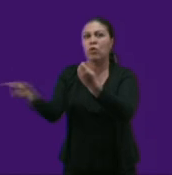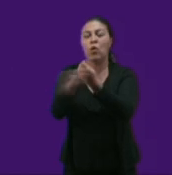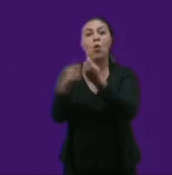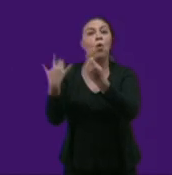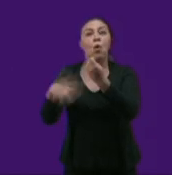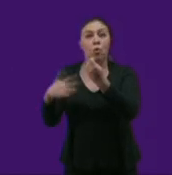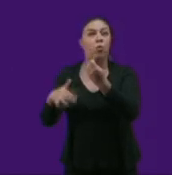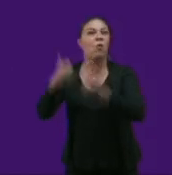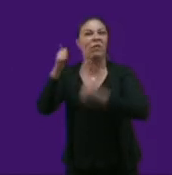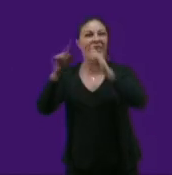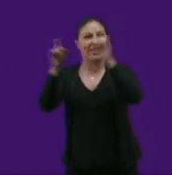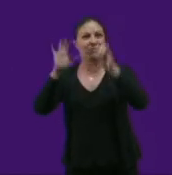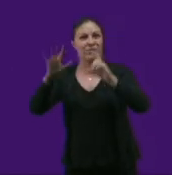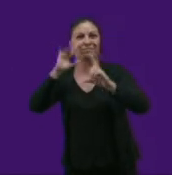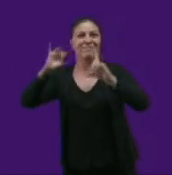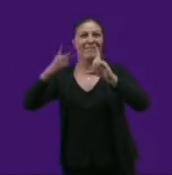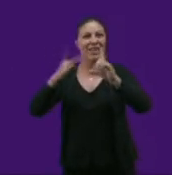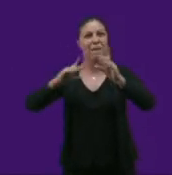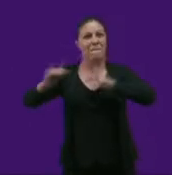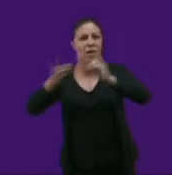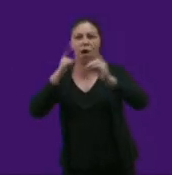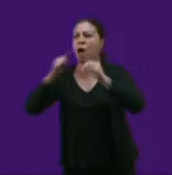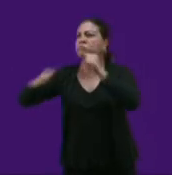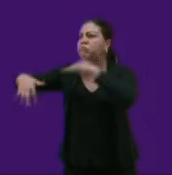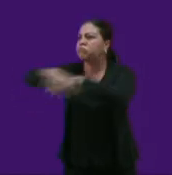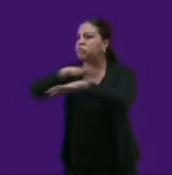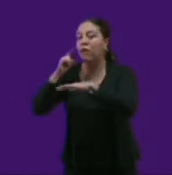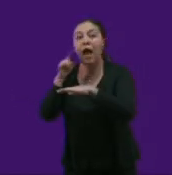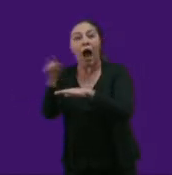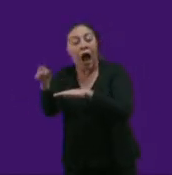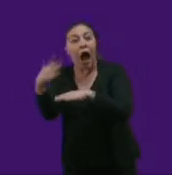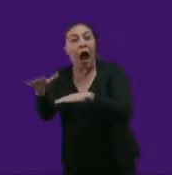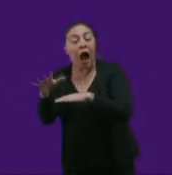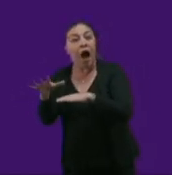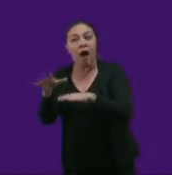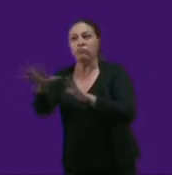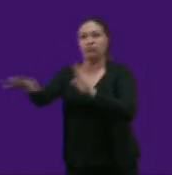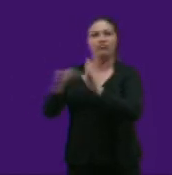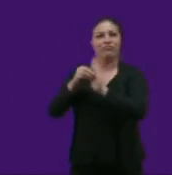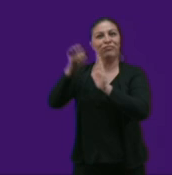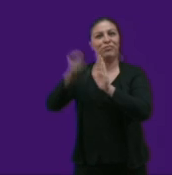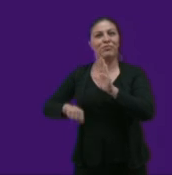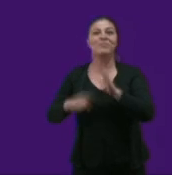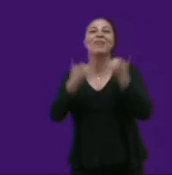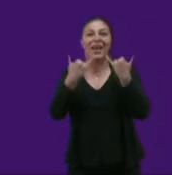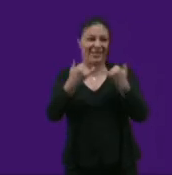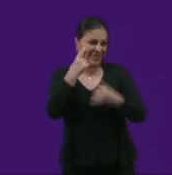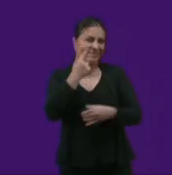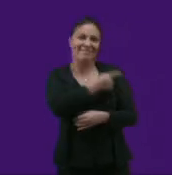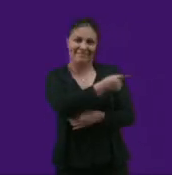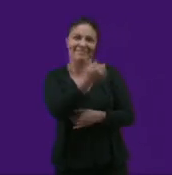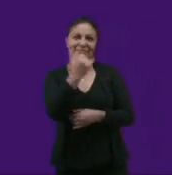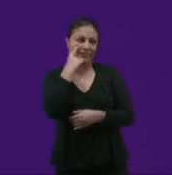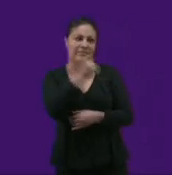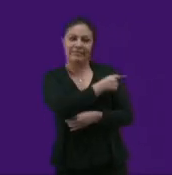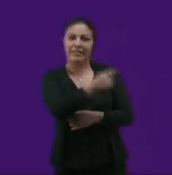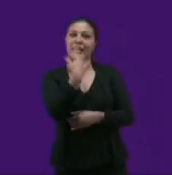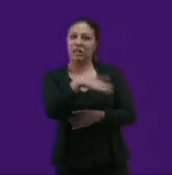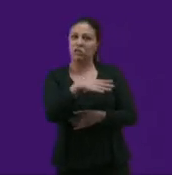mundo digital de la misma manera que tal vez está sucediendo ahora y un momento de mucho